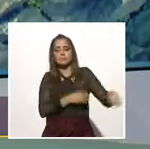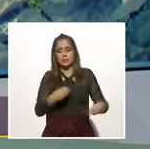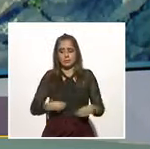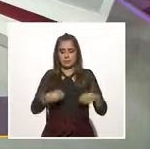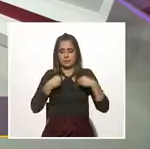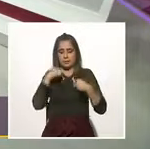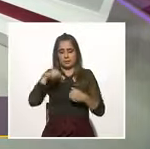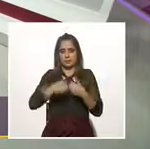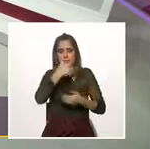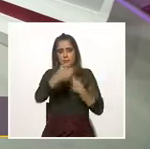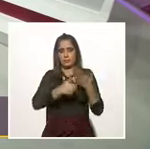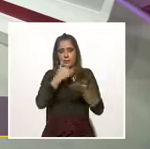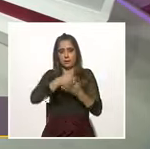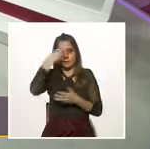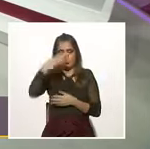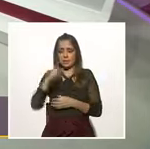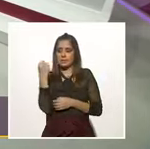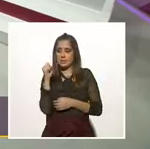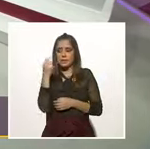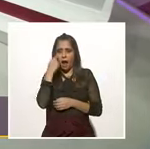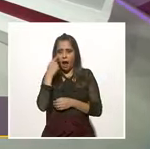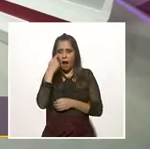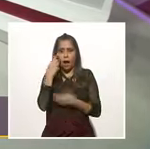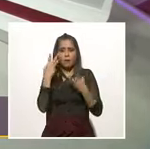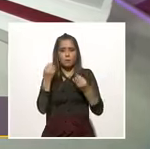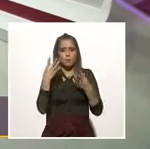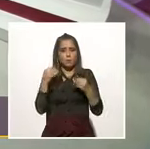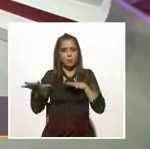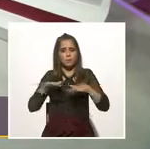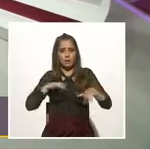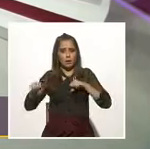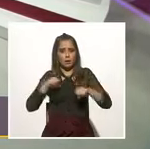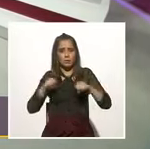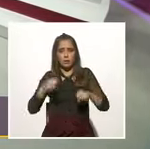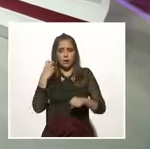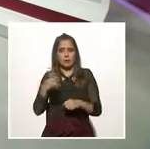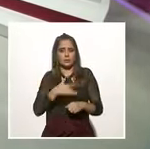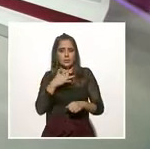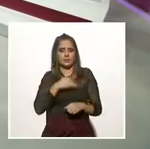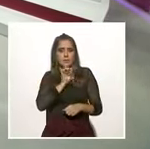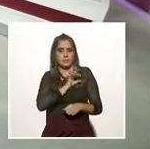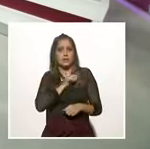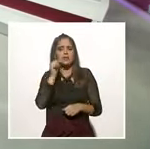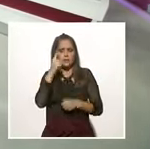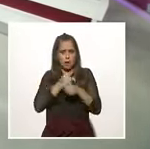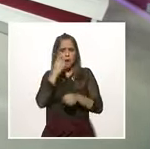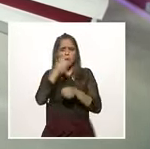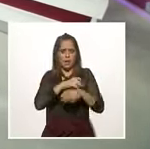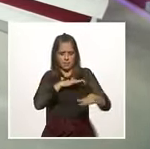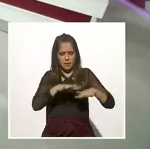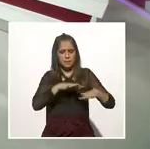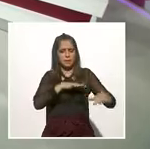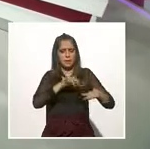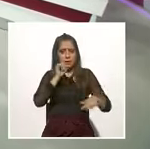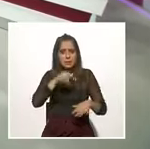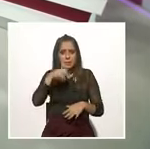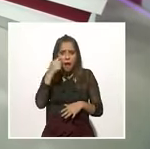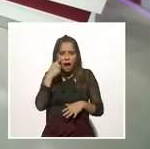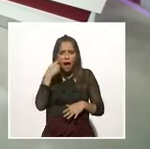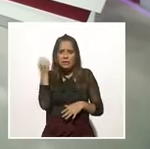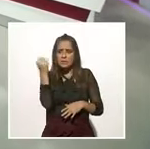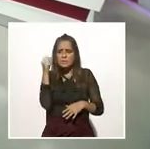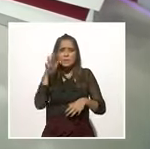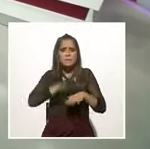en la Ciudad de México, septiembre es el mes del temblor y vivimos con el miedo. Quizá todo el año tiembla, pero los más fuertes son en este